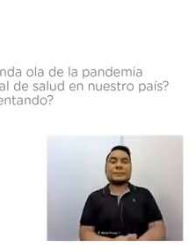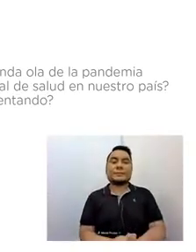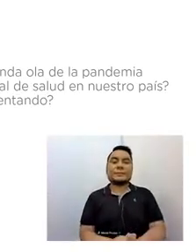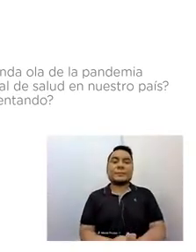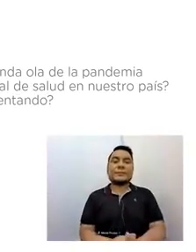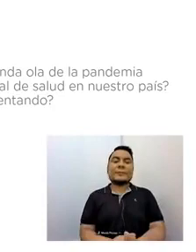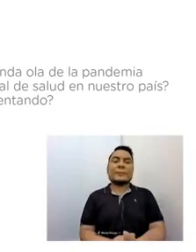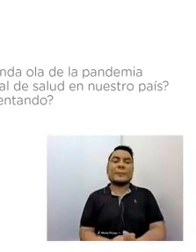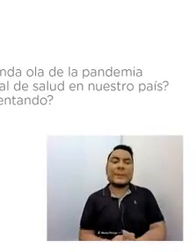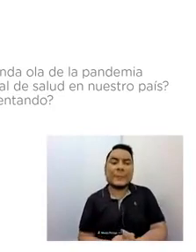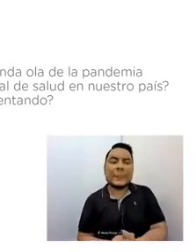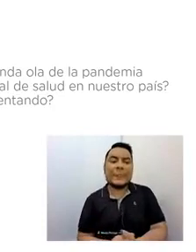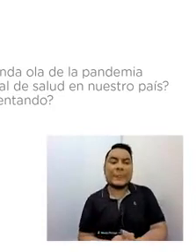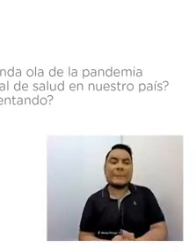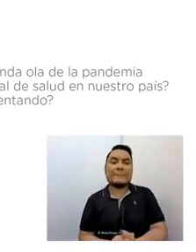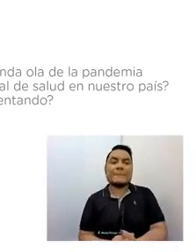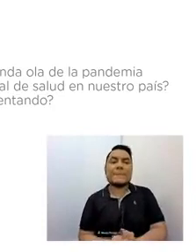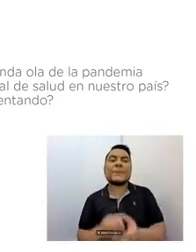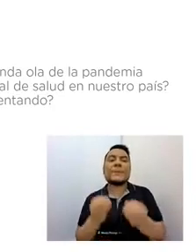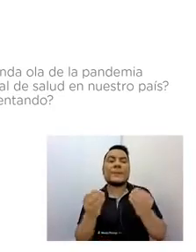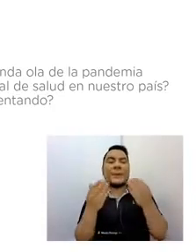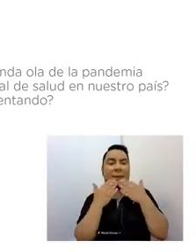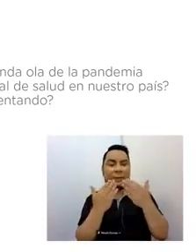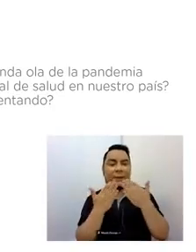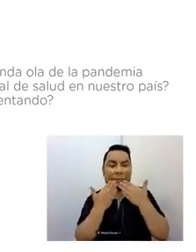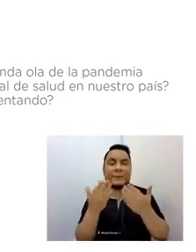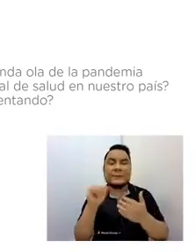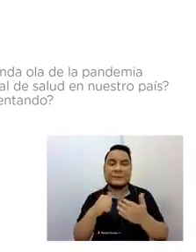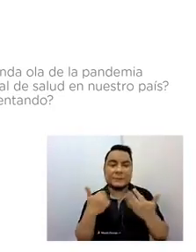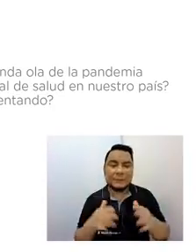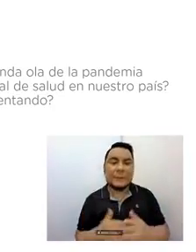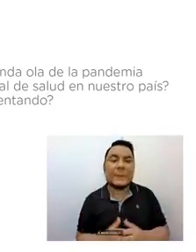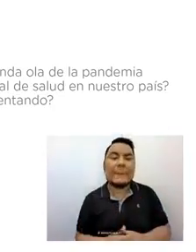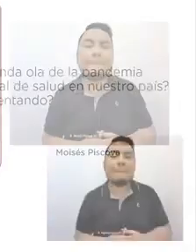Muy bien. Muchas gracias, Alejandra. Vamos a